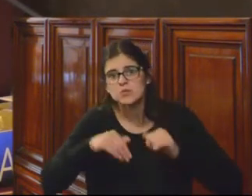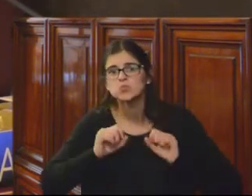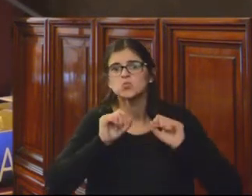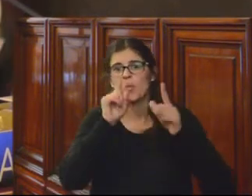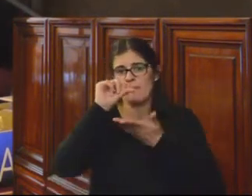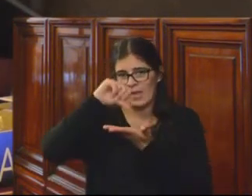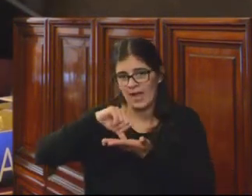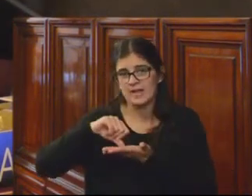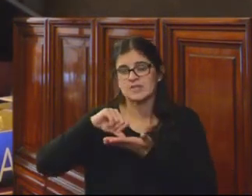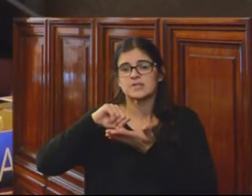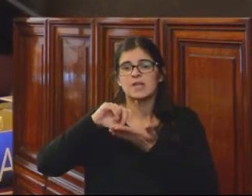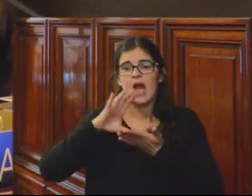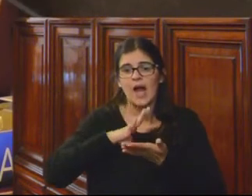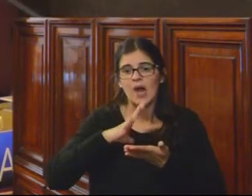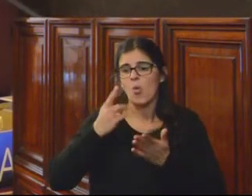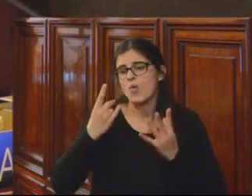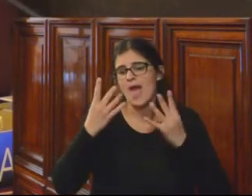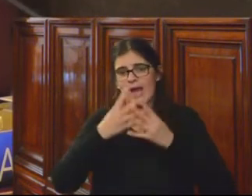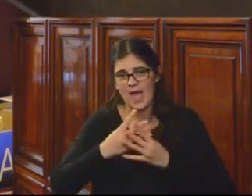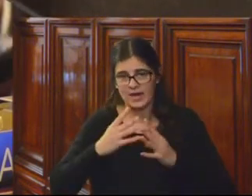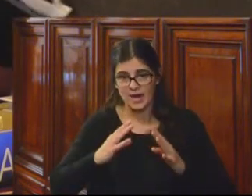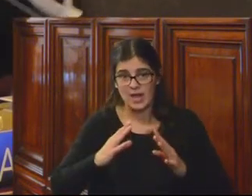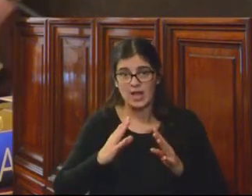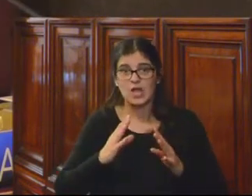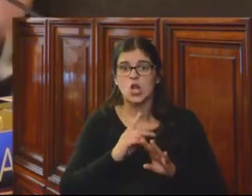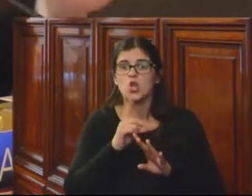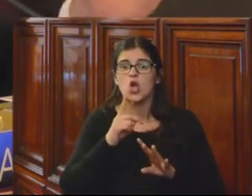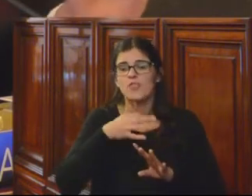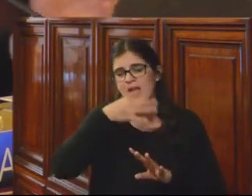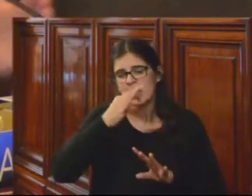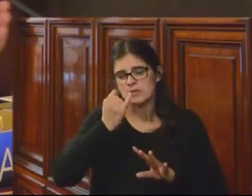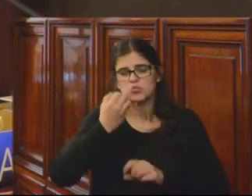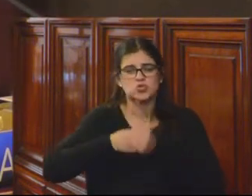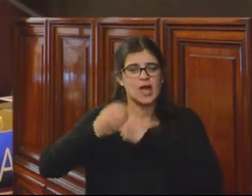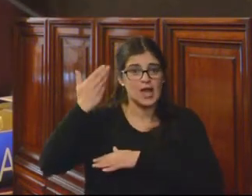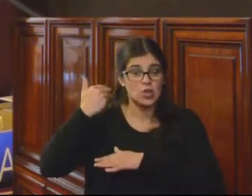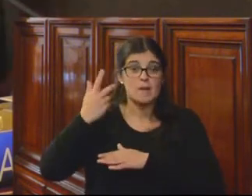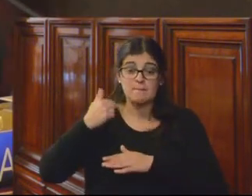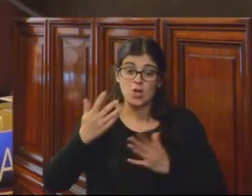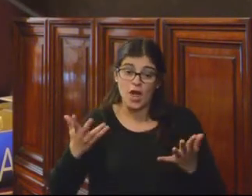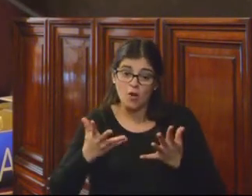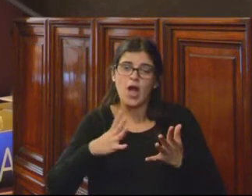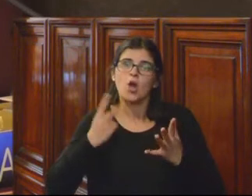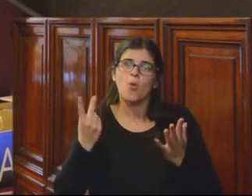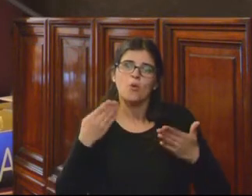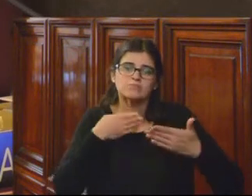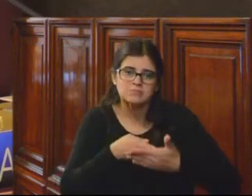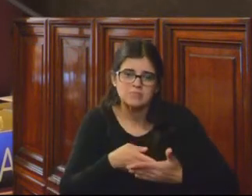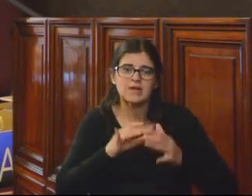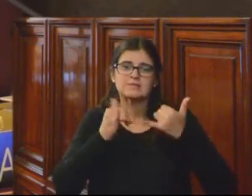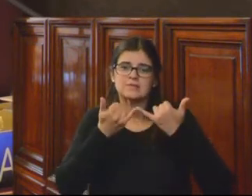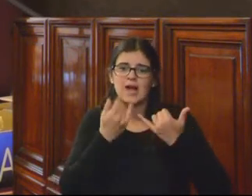siendo sometido a una guerra no declarada desde hace muchos años, pero ahora a partir de un bloqueo